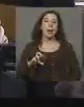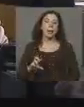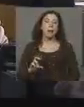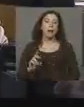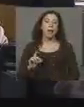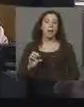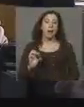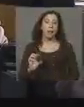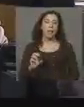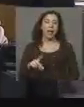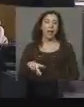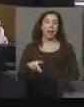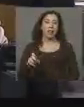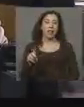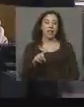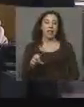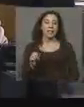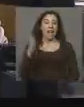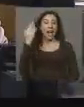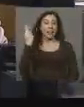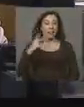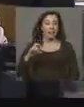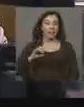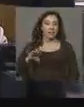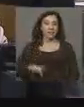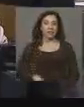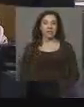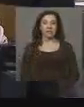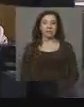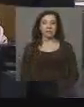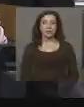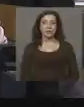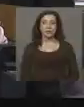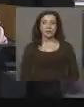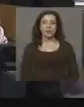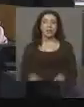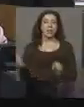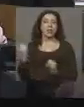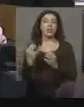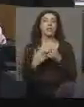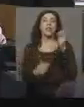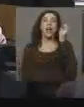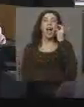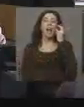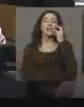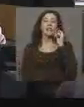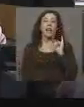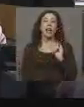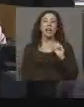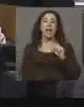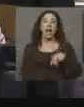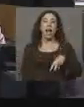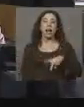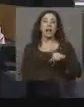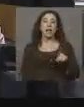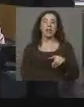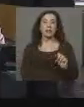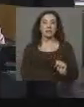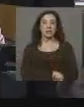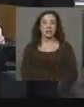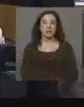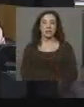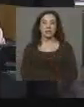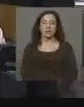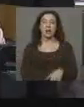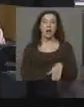CAP, Endesa cuando era de Chile y la industria azucarera nacional IANSA y otras. Por lo tanto,